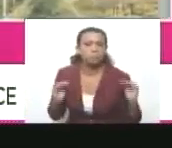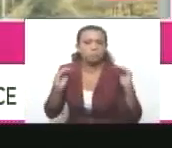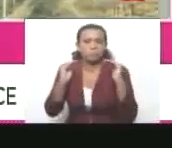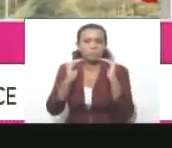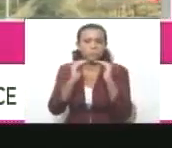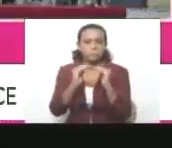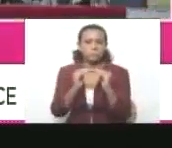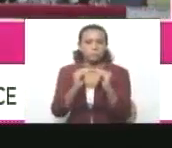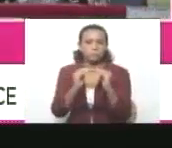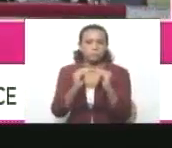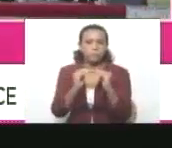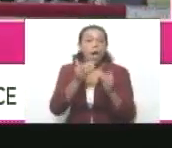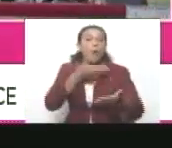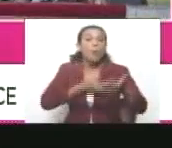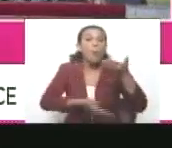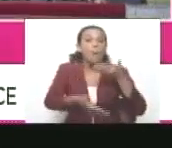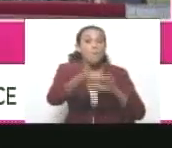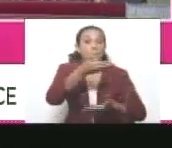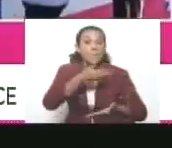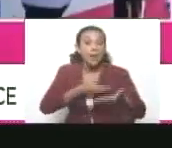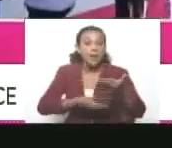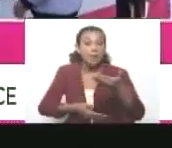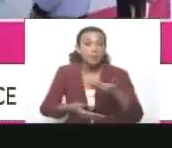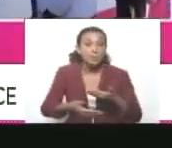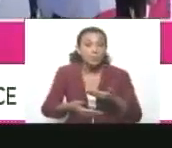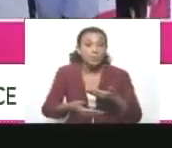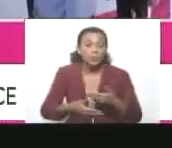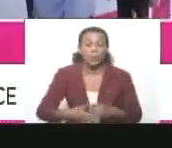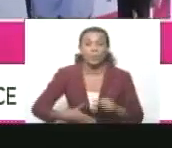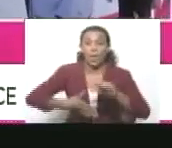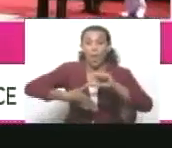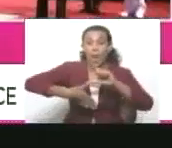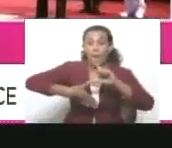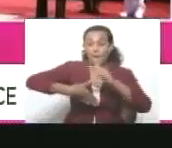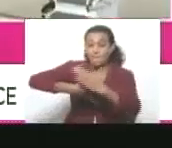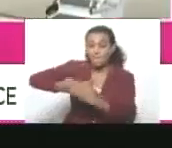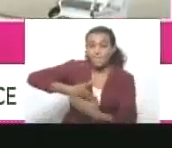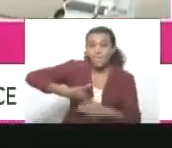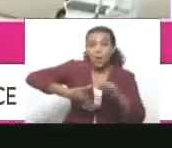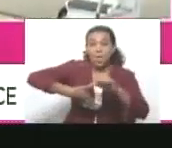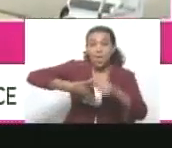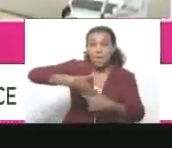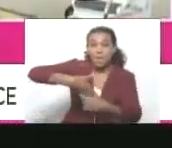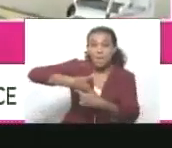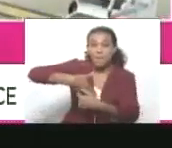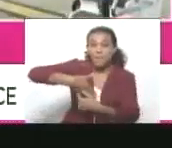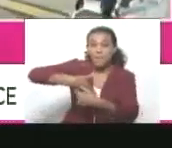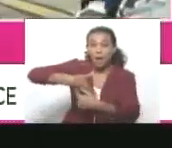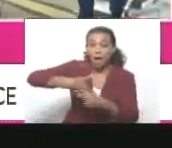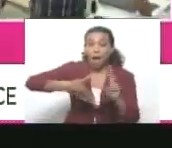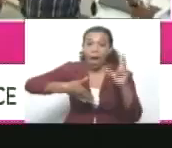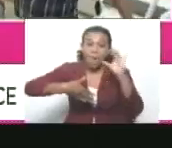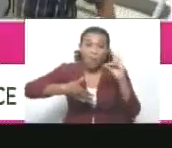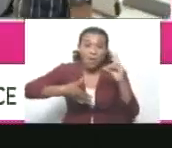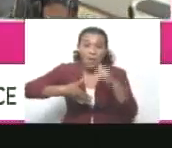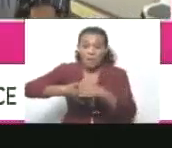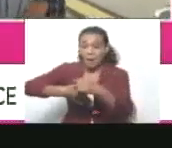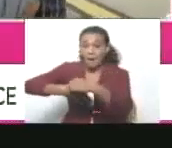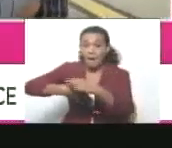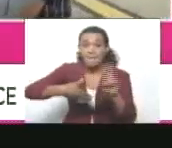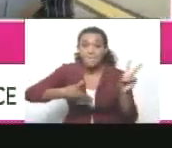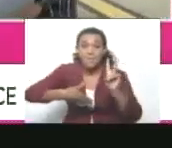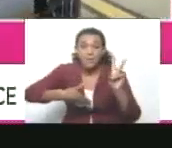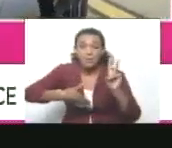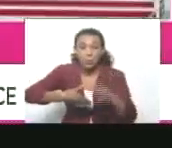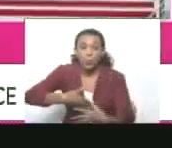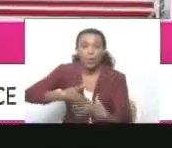máximo el nivel de cooperación de Bolivia, la hija predilecta del libertador, y Venezuela,